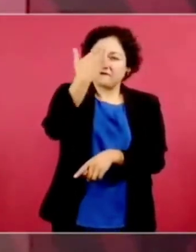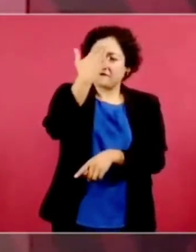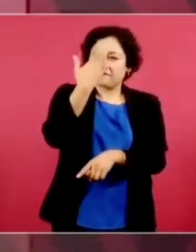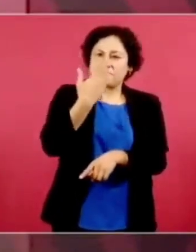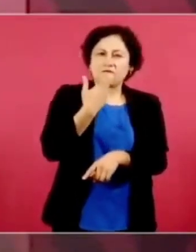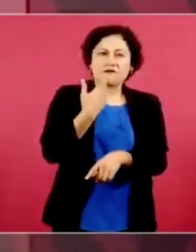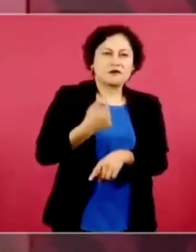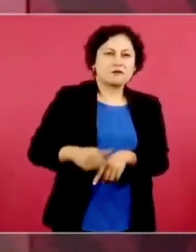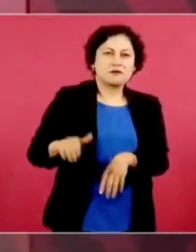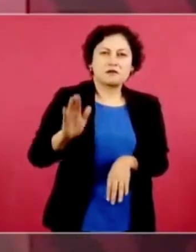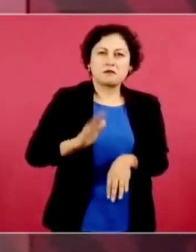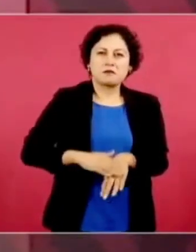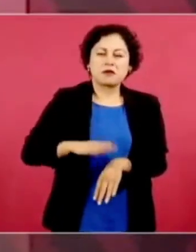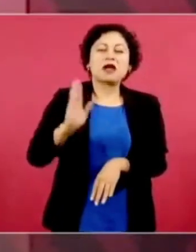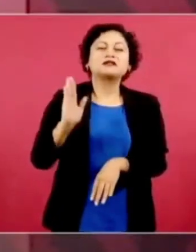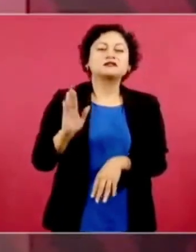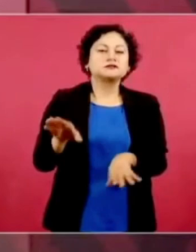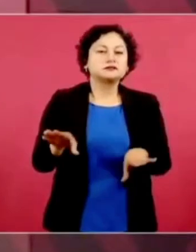últimamente,